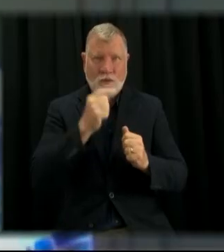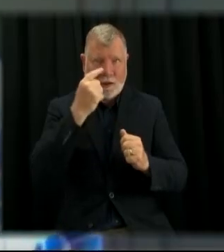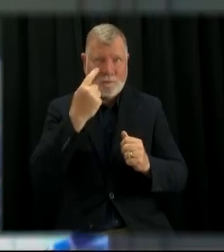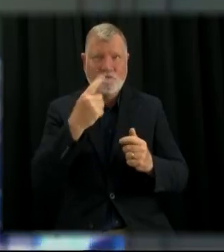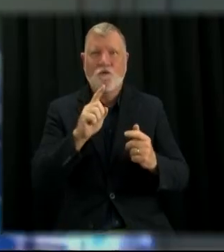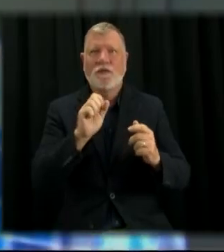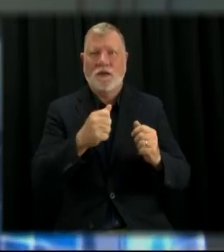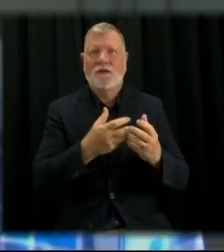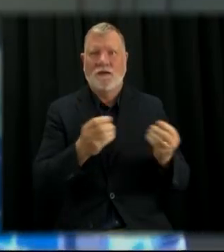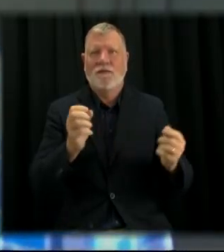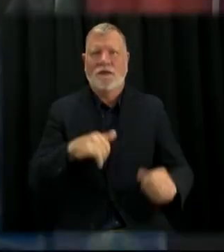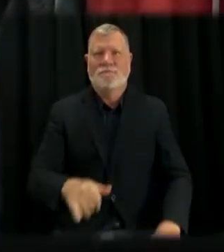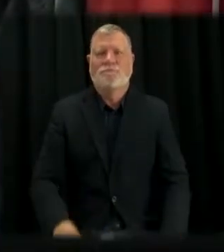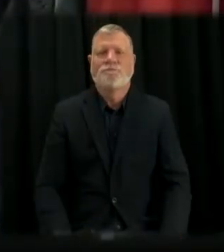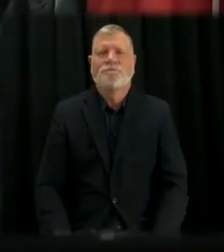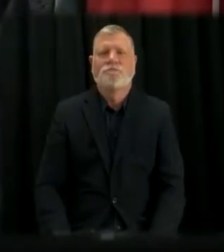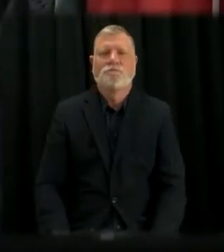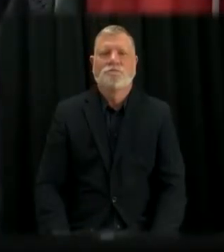para lograr esto.